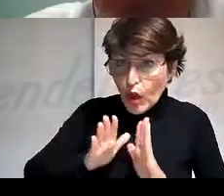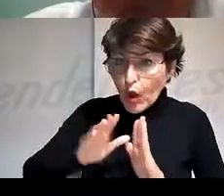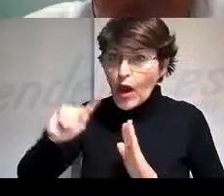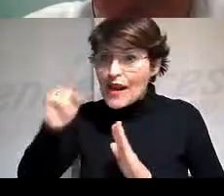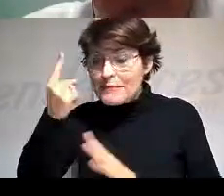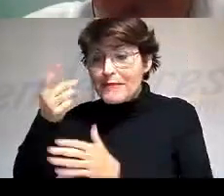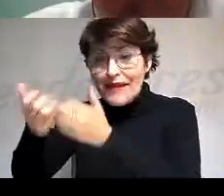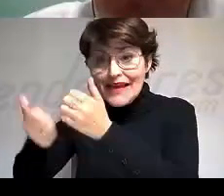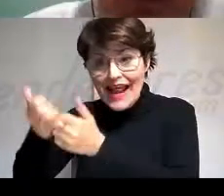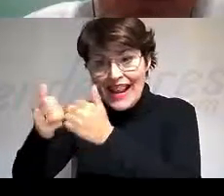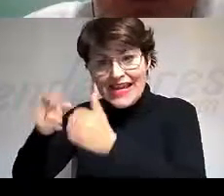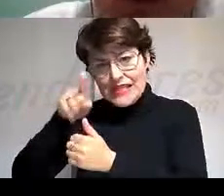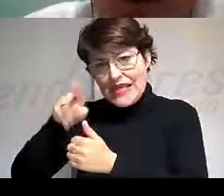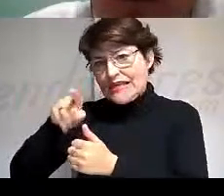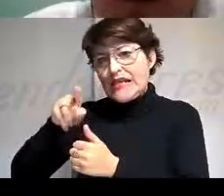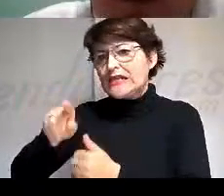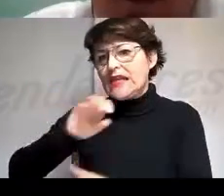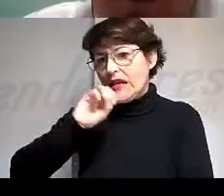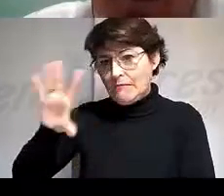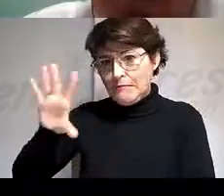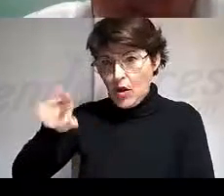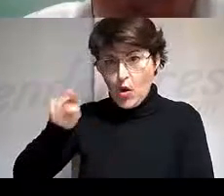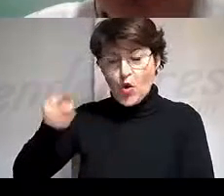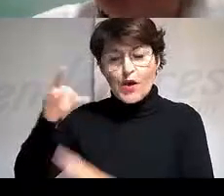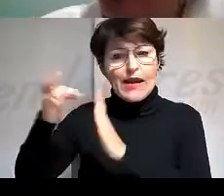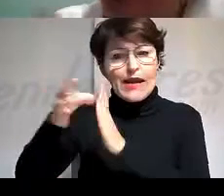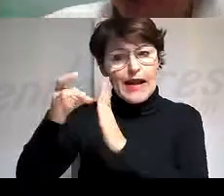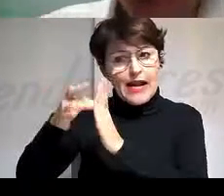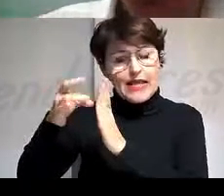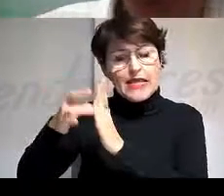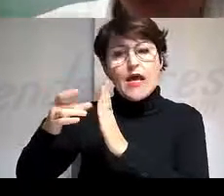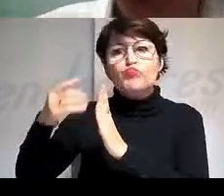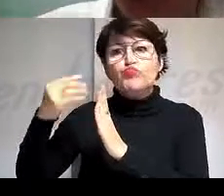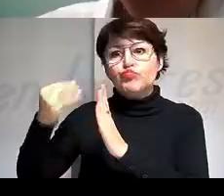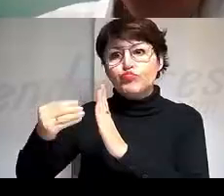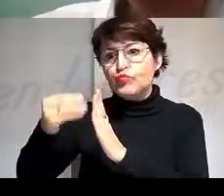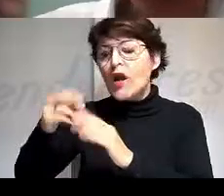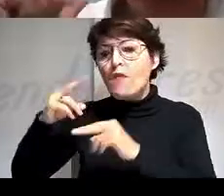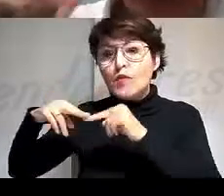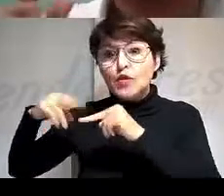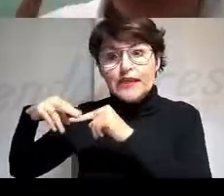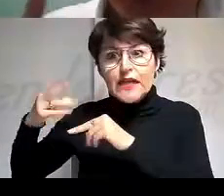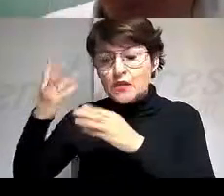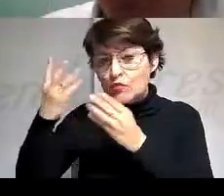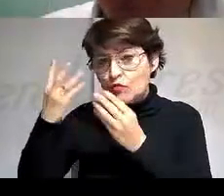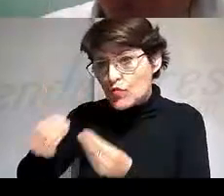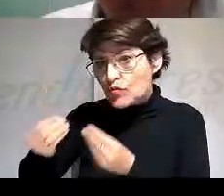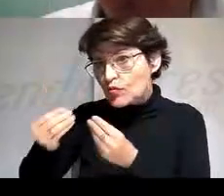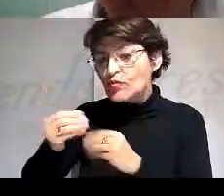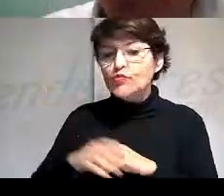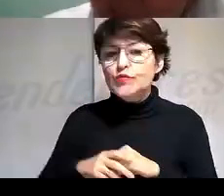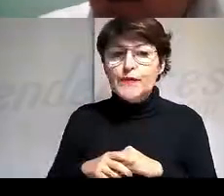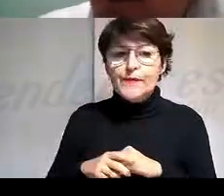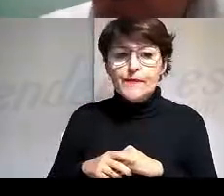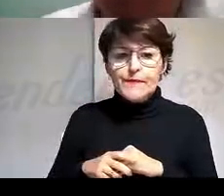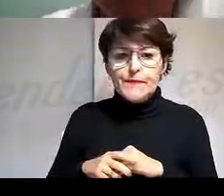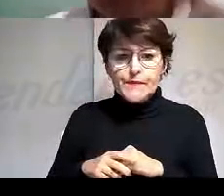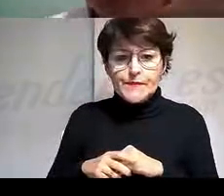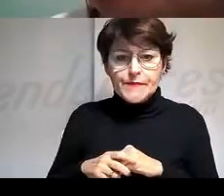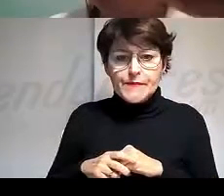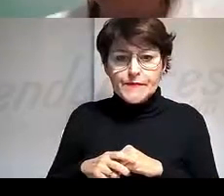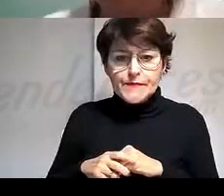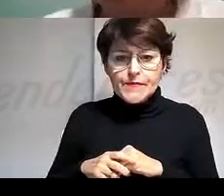LR, pues lo que vamos a encontrar es un producto rico en proteínas y sobre todo rico en inmunoglobulinas, en defensas. Es